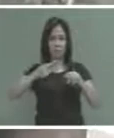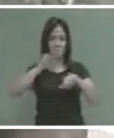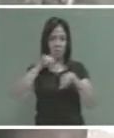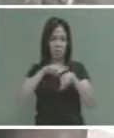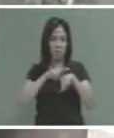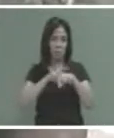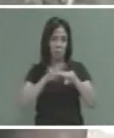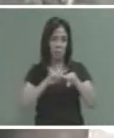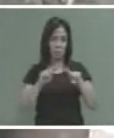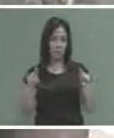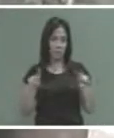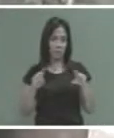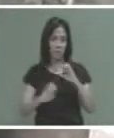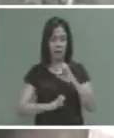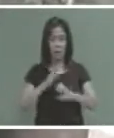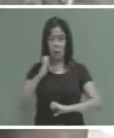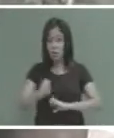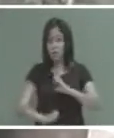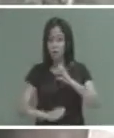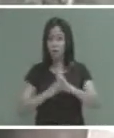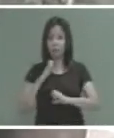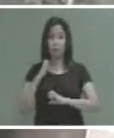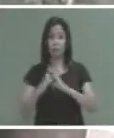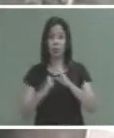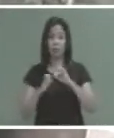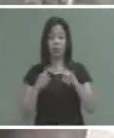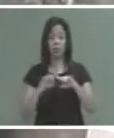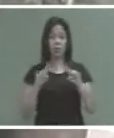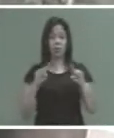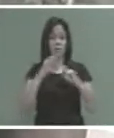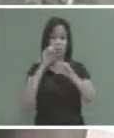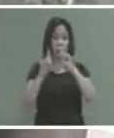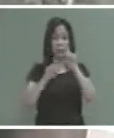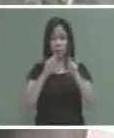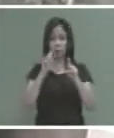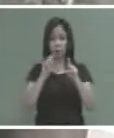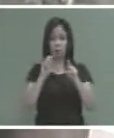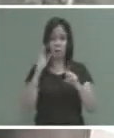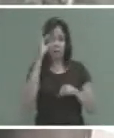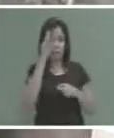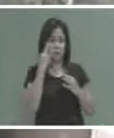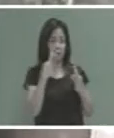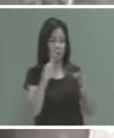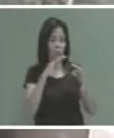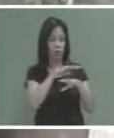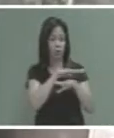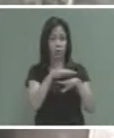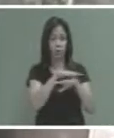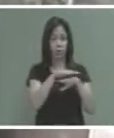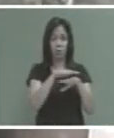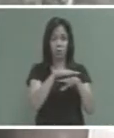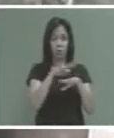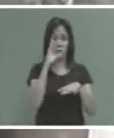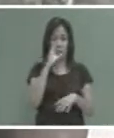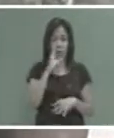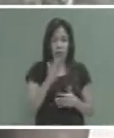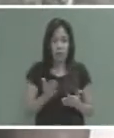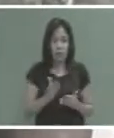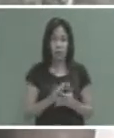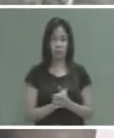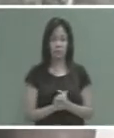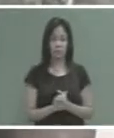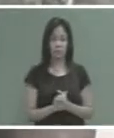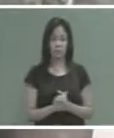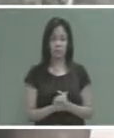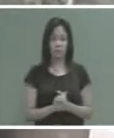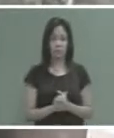emociones a lo mejor y con diferentes preguntas que resolver, pero siempre me han mantenido la misma persona, siempre con los mismos valores,